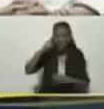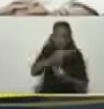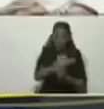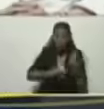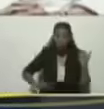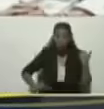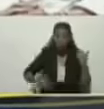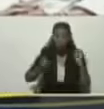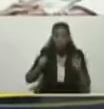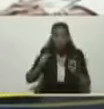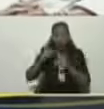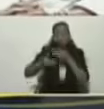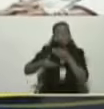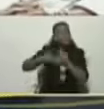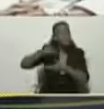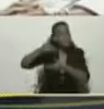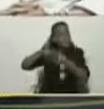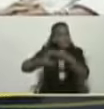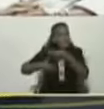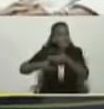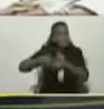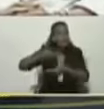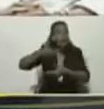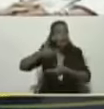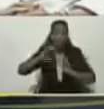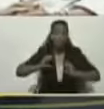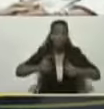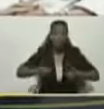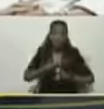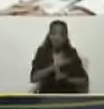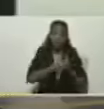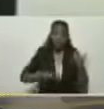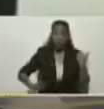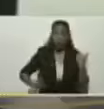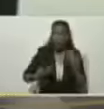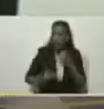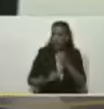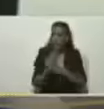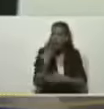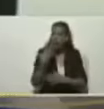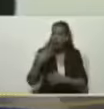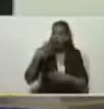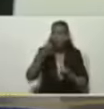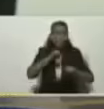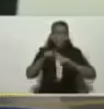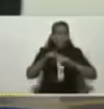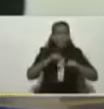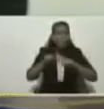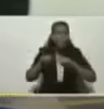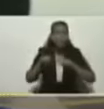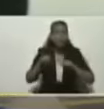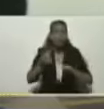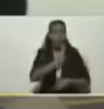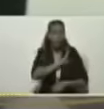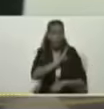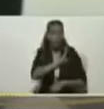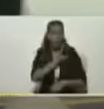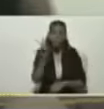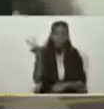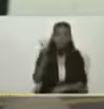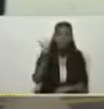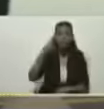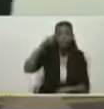también tuvo un proceso donde descubrió y creó el feminismo venezolano, bolivariano.